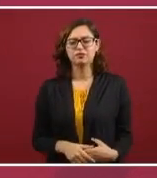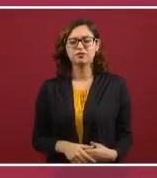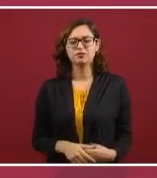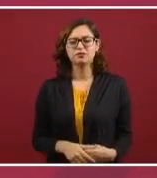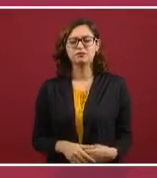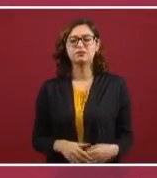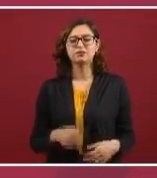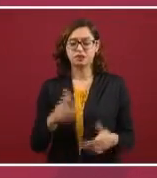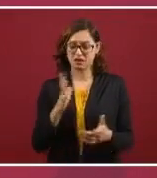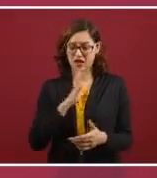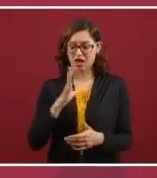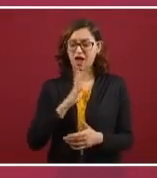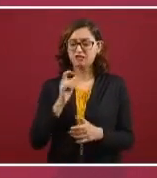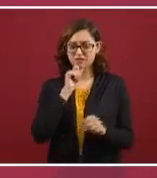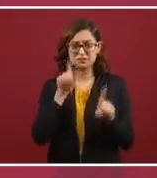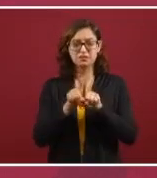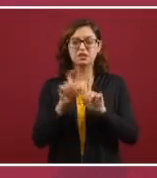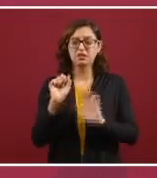Es el presupuesto,